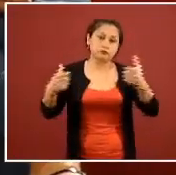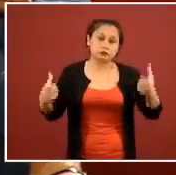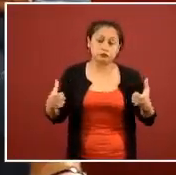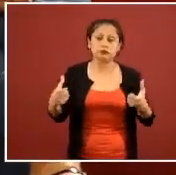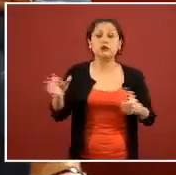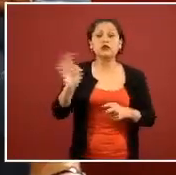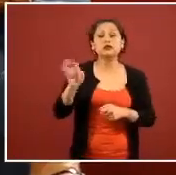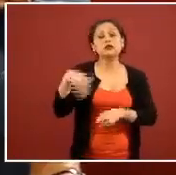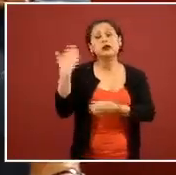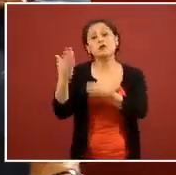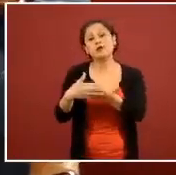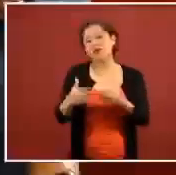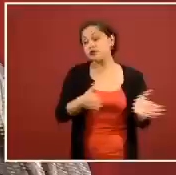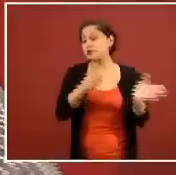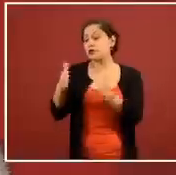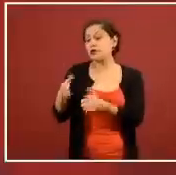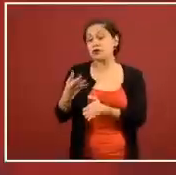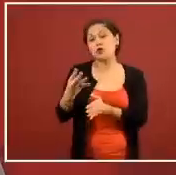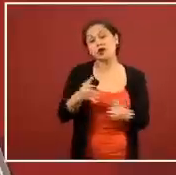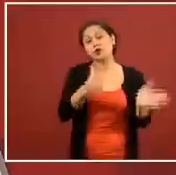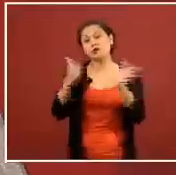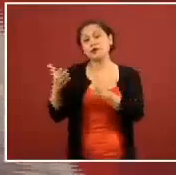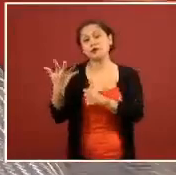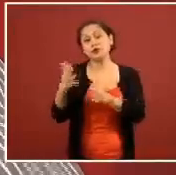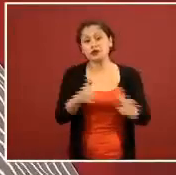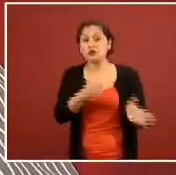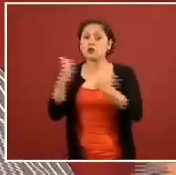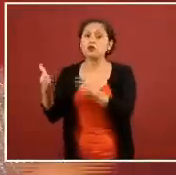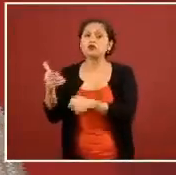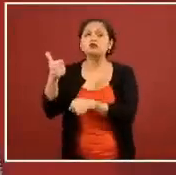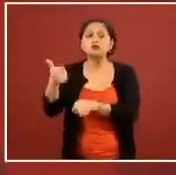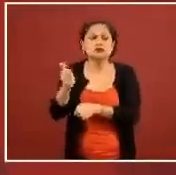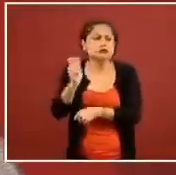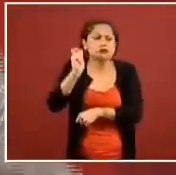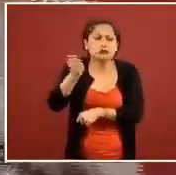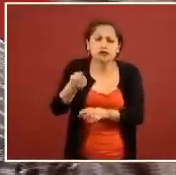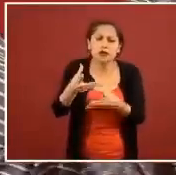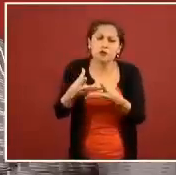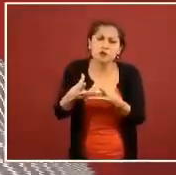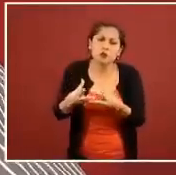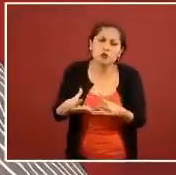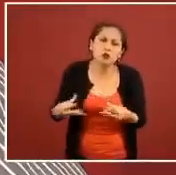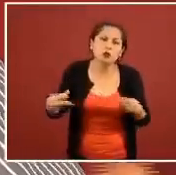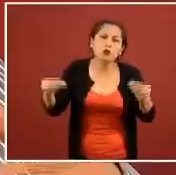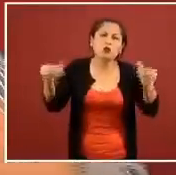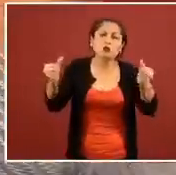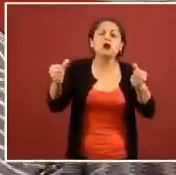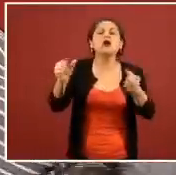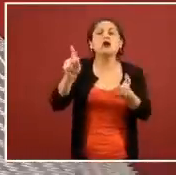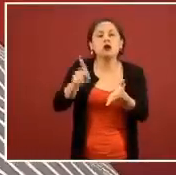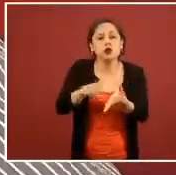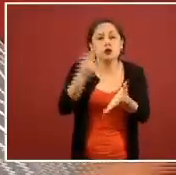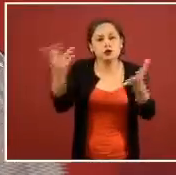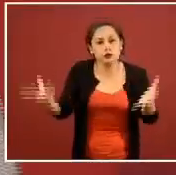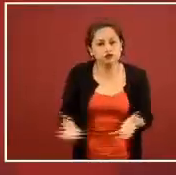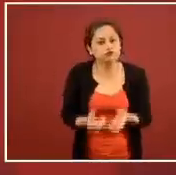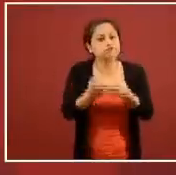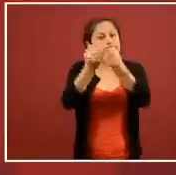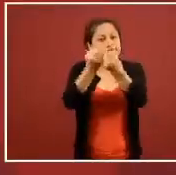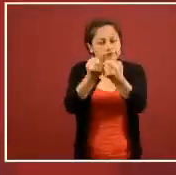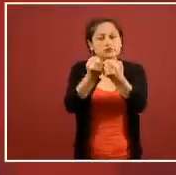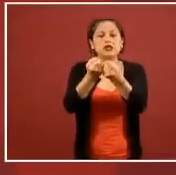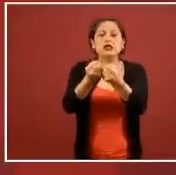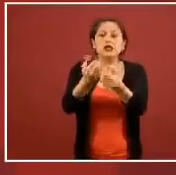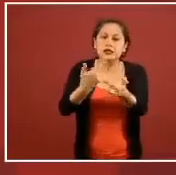el 4, el 5 y el 6, que tienen que ver con la salida de este primer brote, con la recuperación y con el restablecimiento de